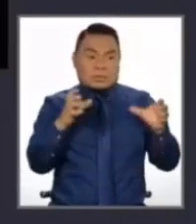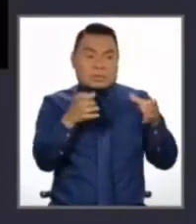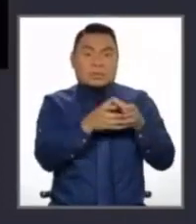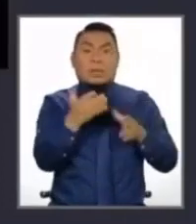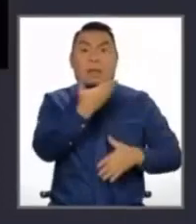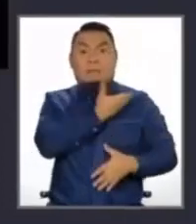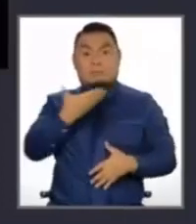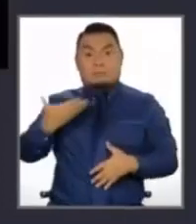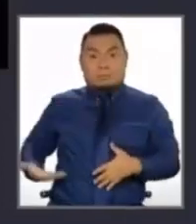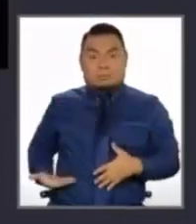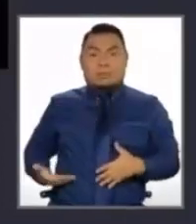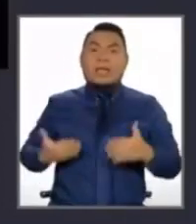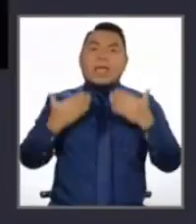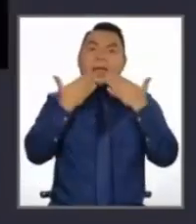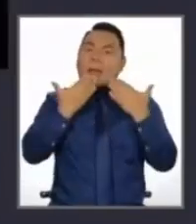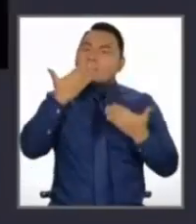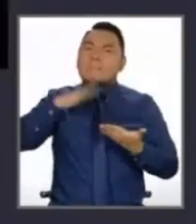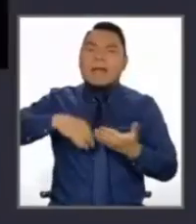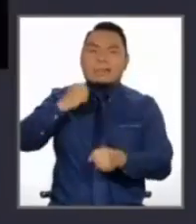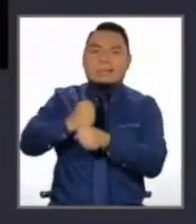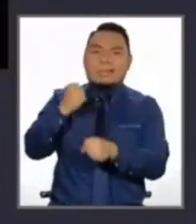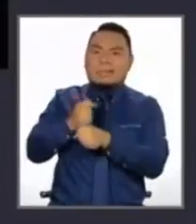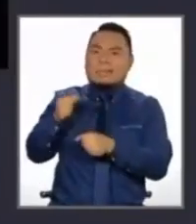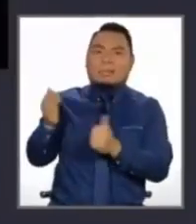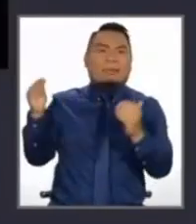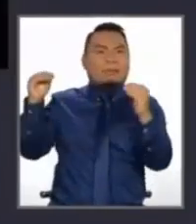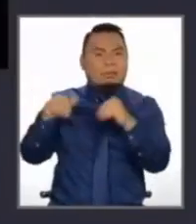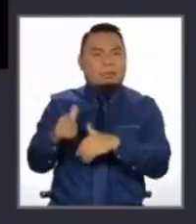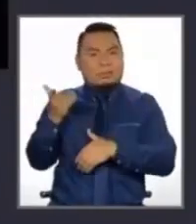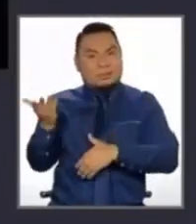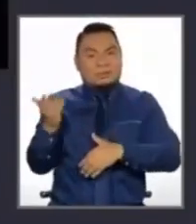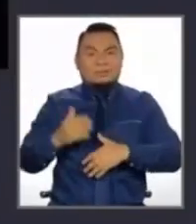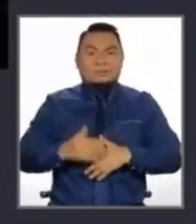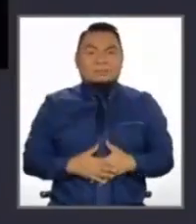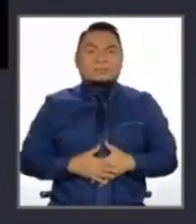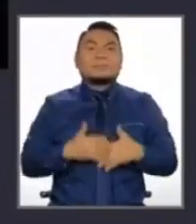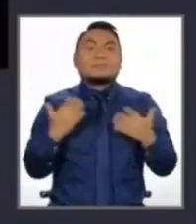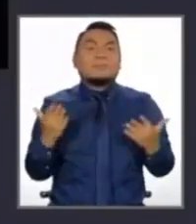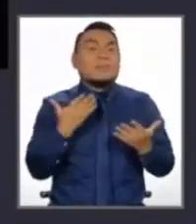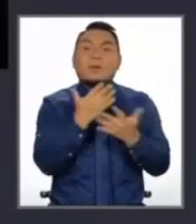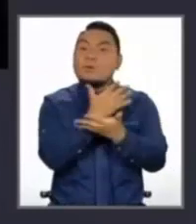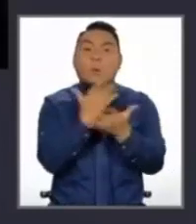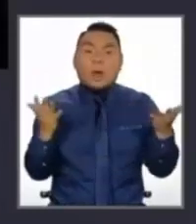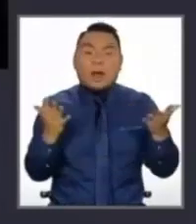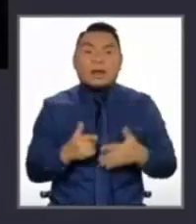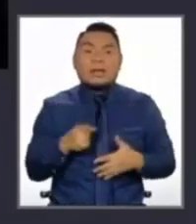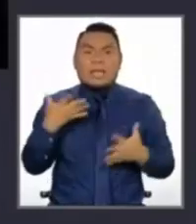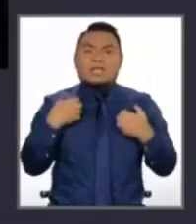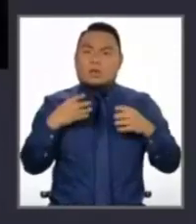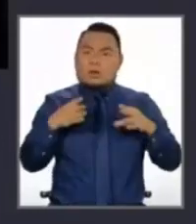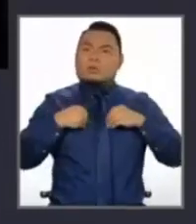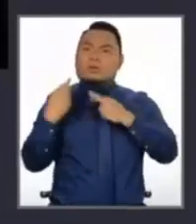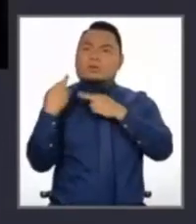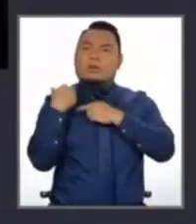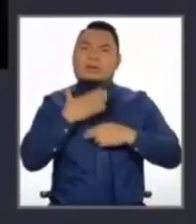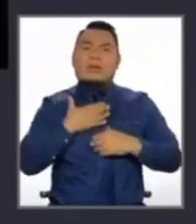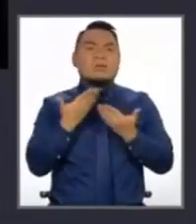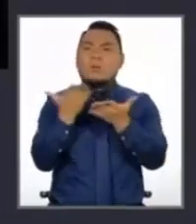sector público, gracias a las malas gestiones y a que no hay nadie que se quiera ocupar de